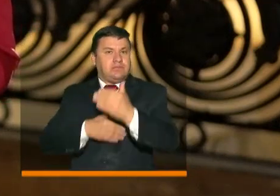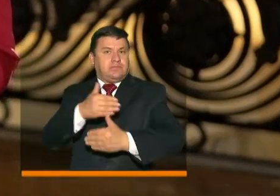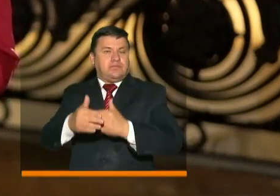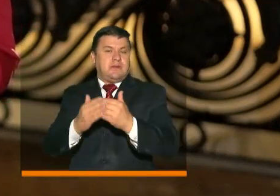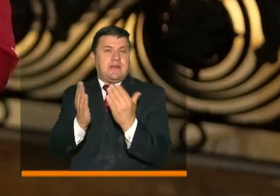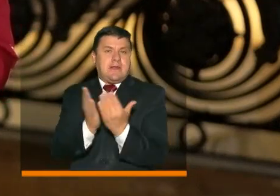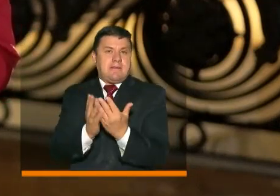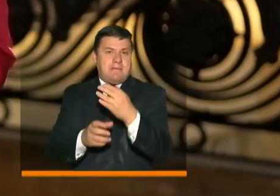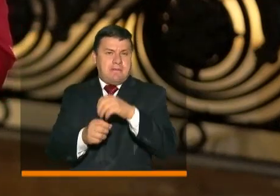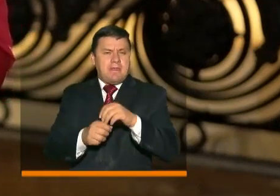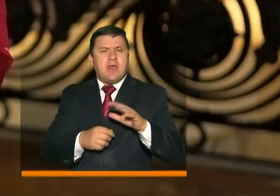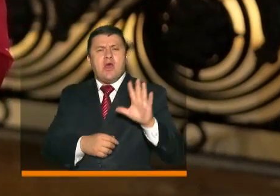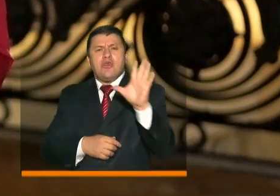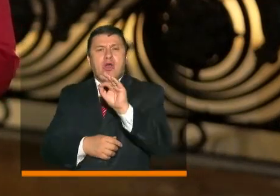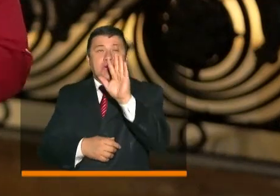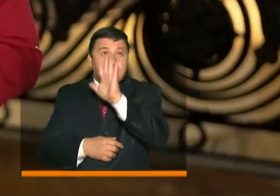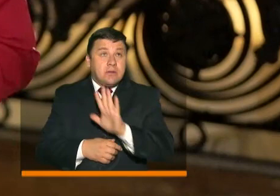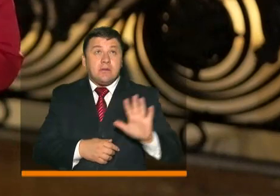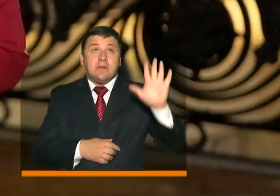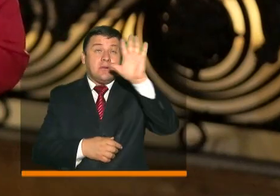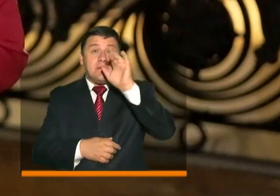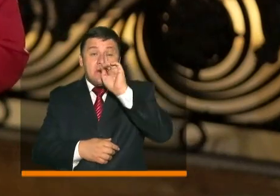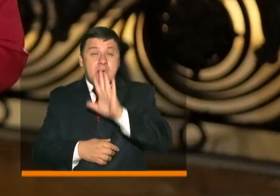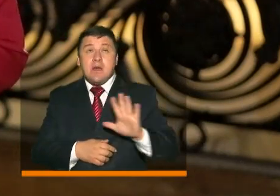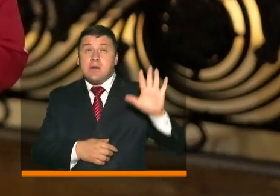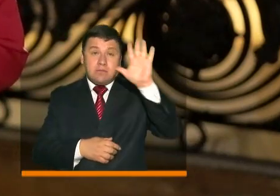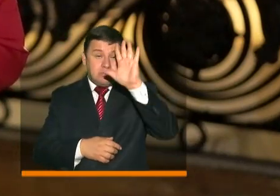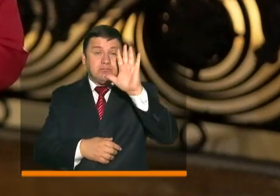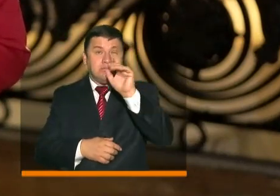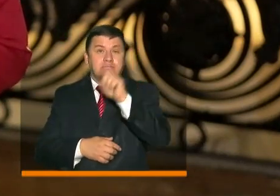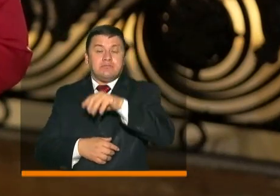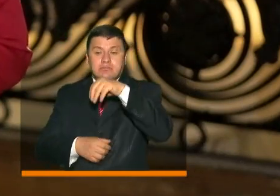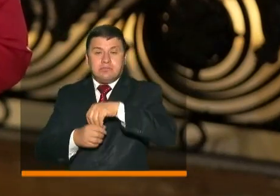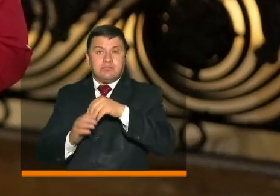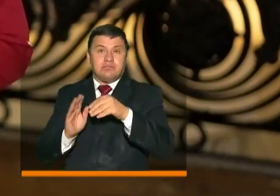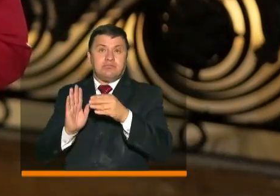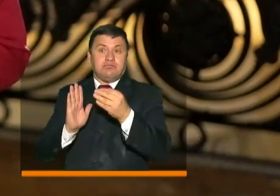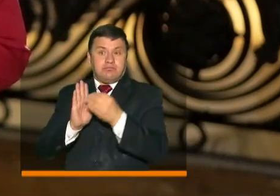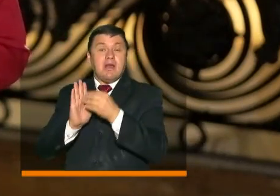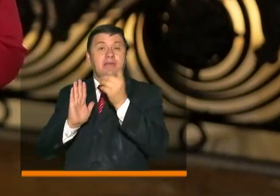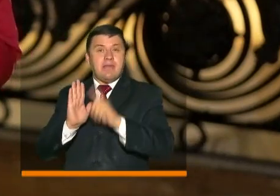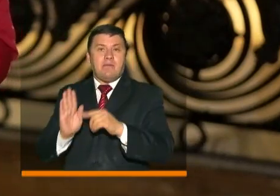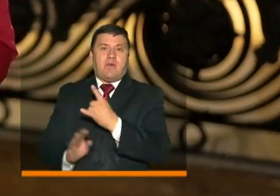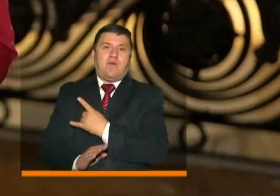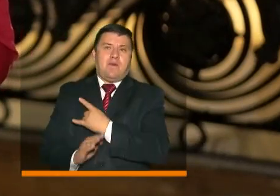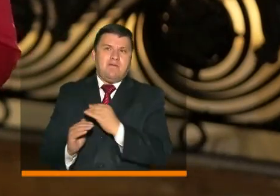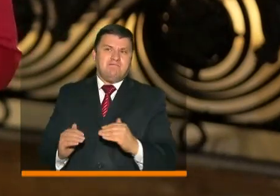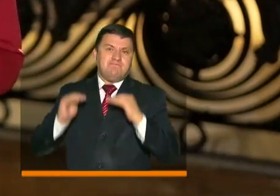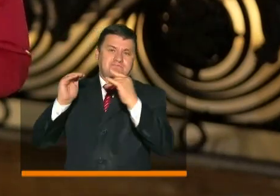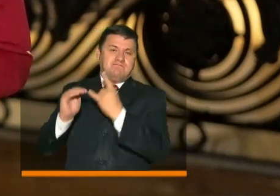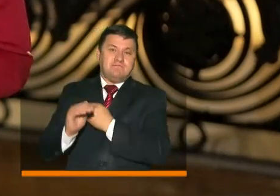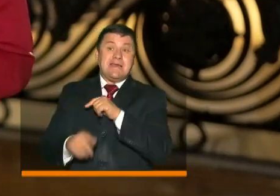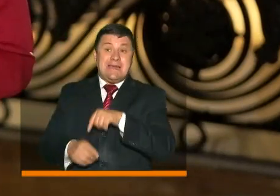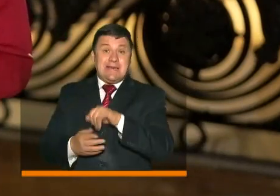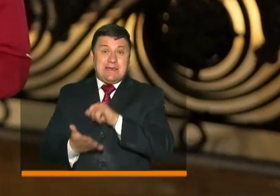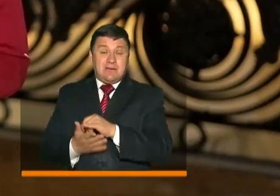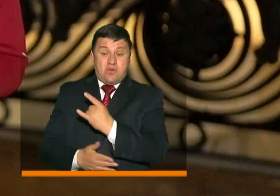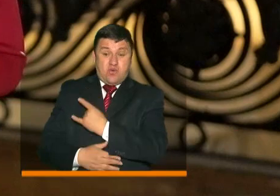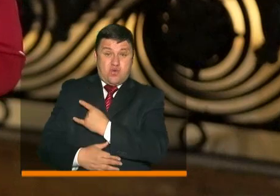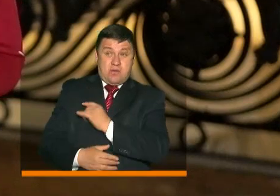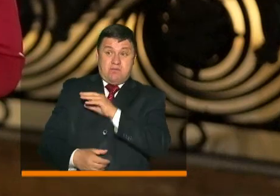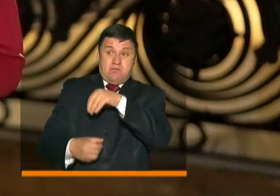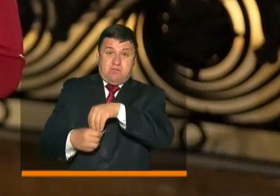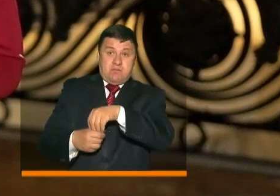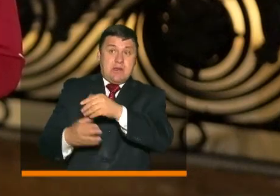procesos educativos en todo el territorio nacional también cubren a la educación superior. Por esta razón, las instituciones de educación